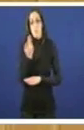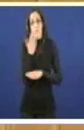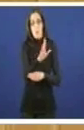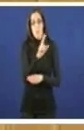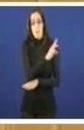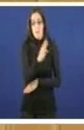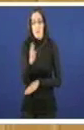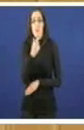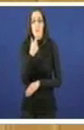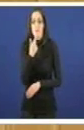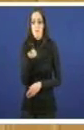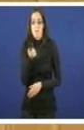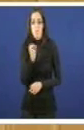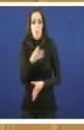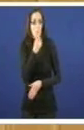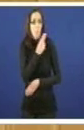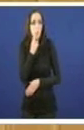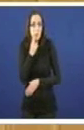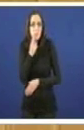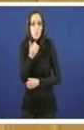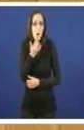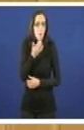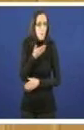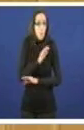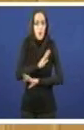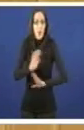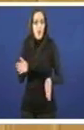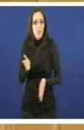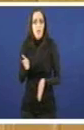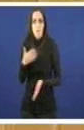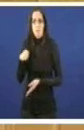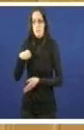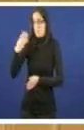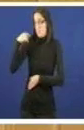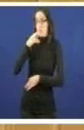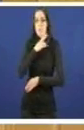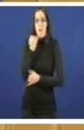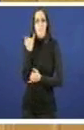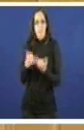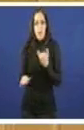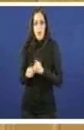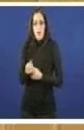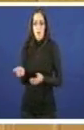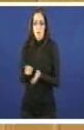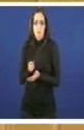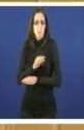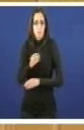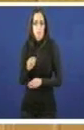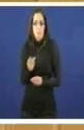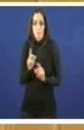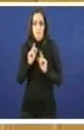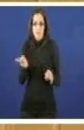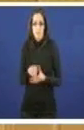de ratificar compromisos nada de ratificar compromisos ni uno é decir de traspasar